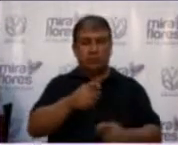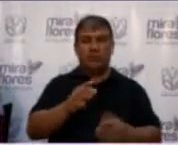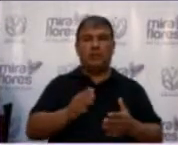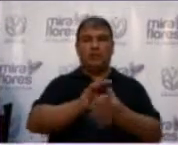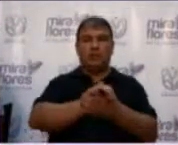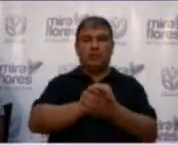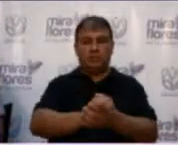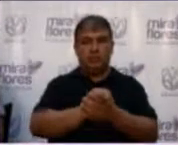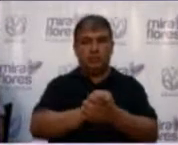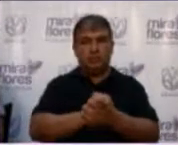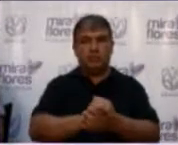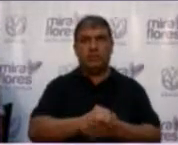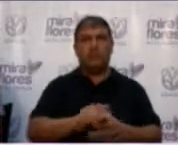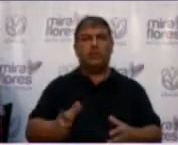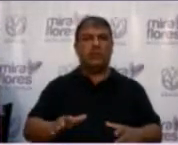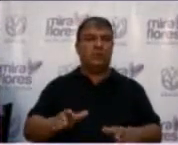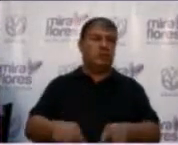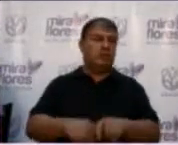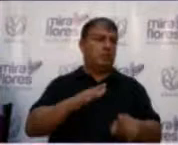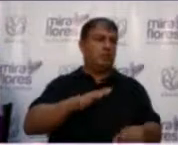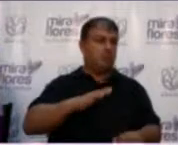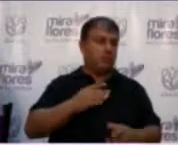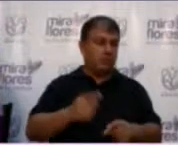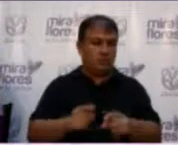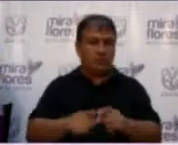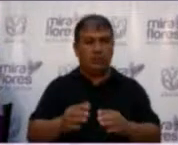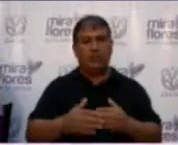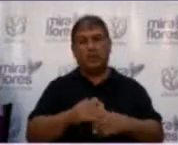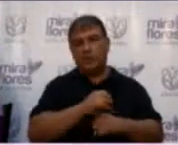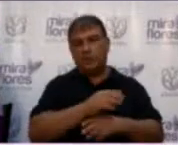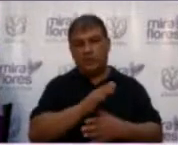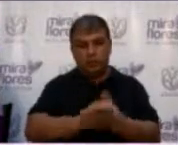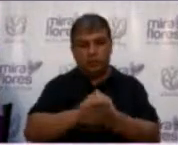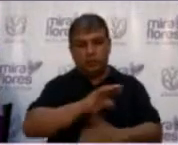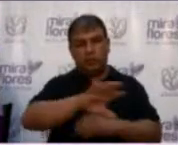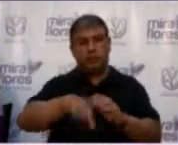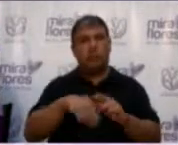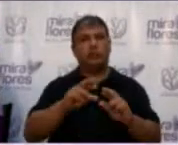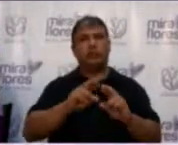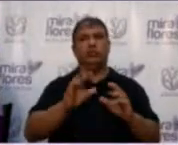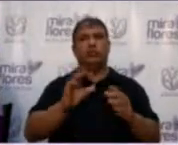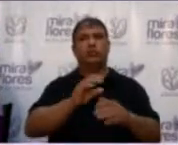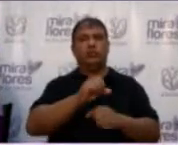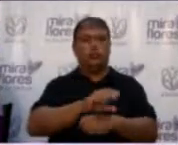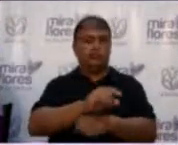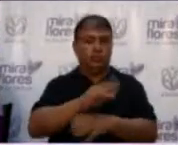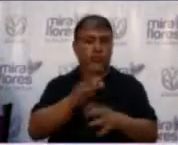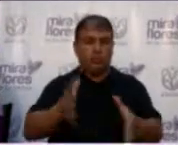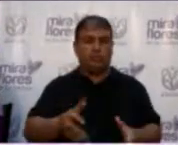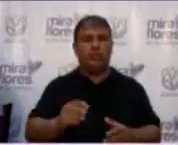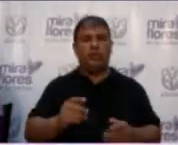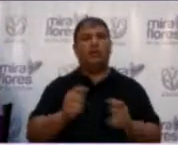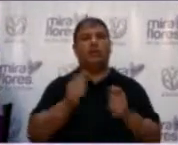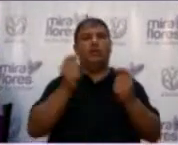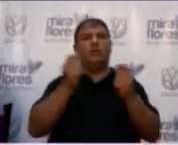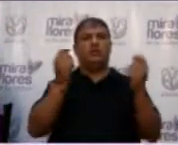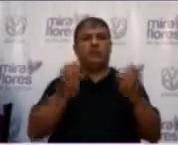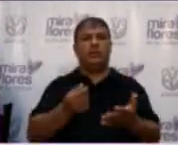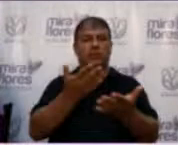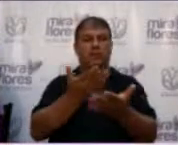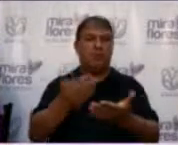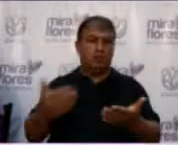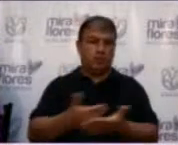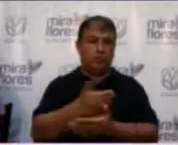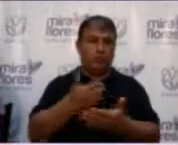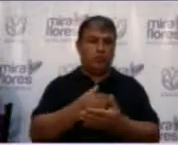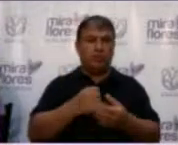para saludarlo cordialmente y a la vez hacer extensivo el saludo cordial del Consejo Municipal con motivo de la inauguración y entrega de una